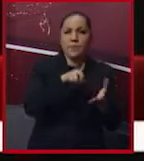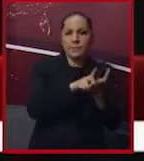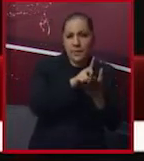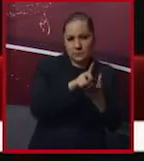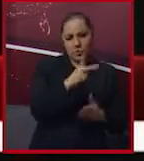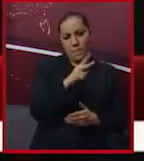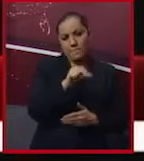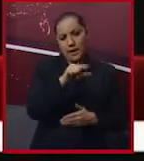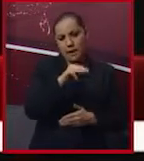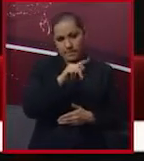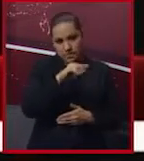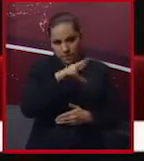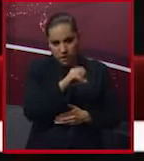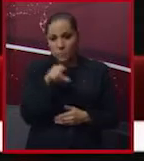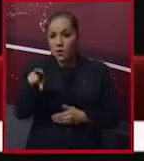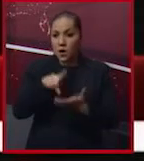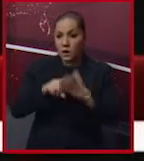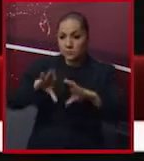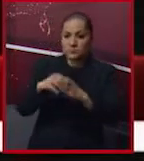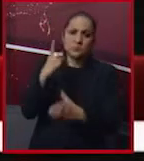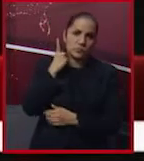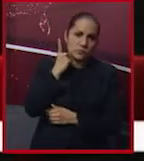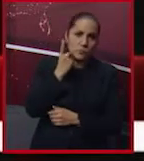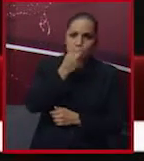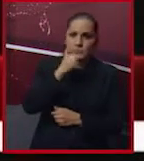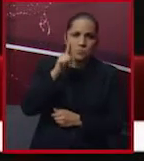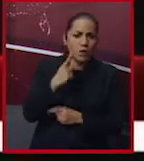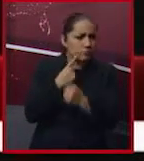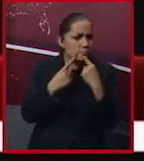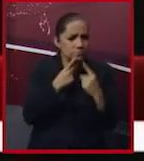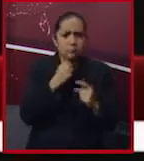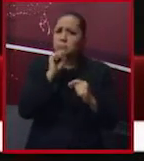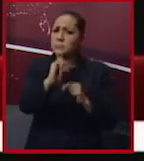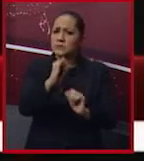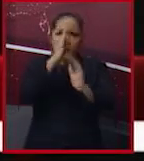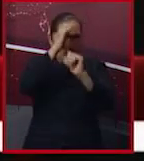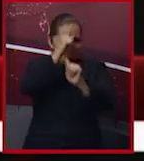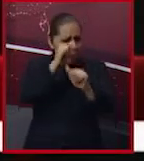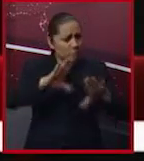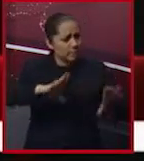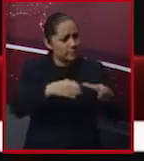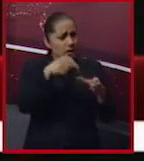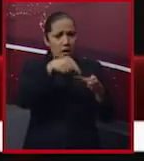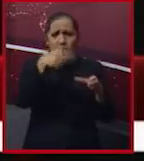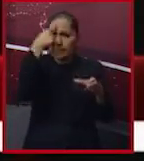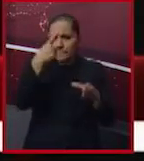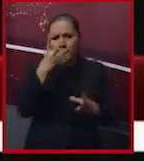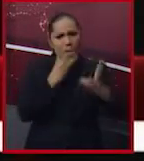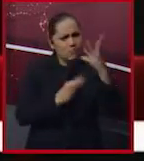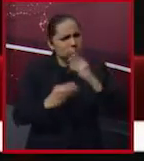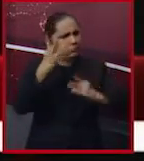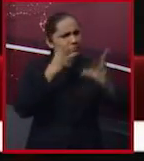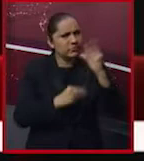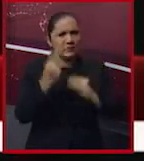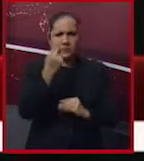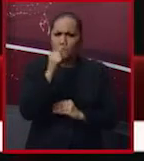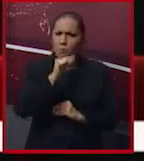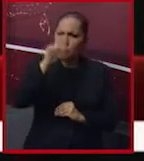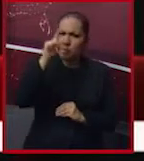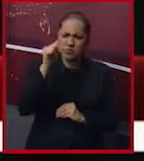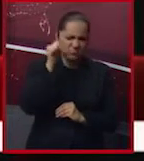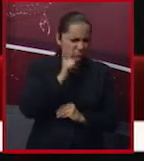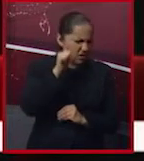además, inscrito en este marco, quiero decirle que se han llevado a cabo diferentes cursos,